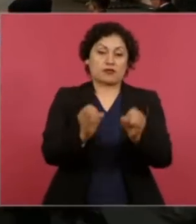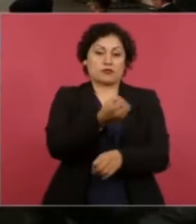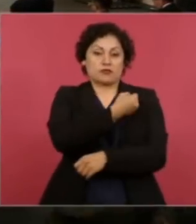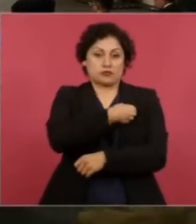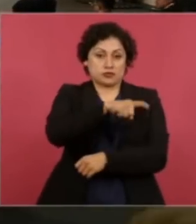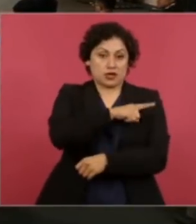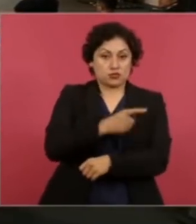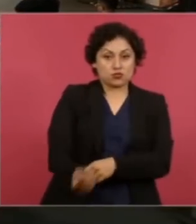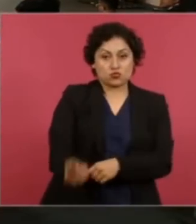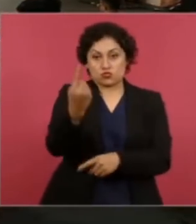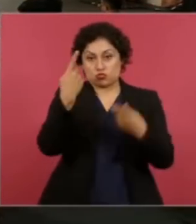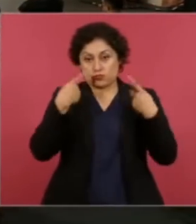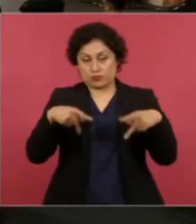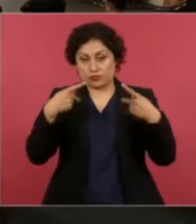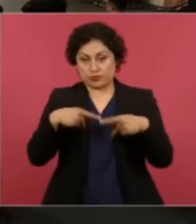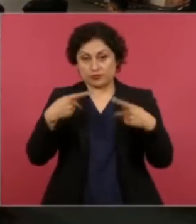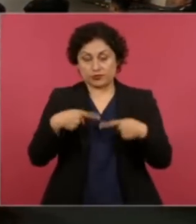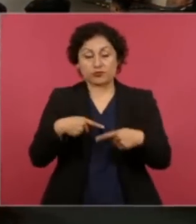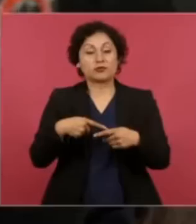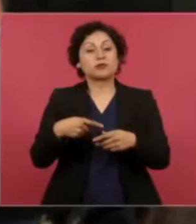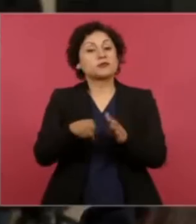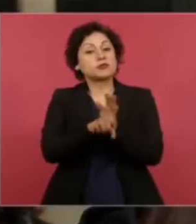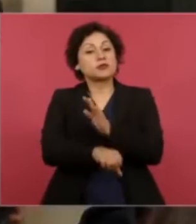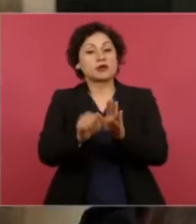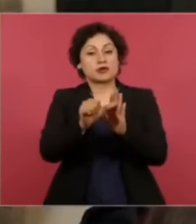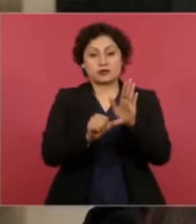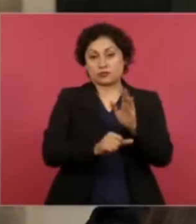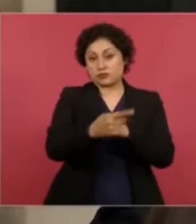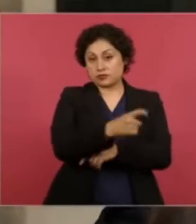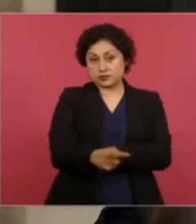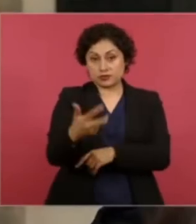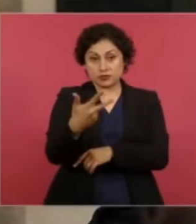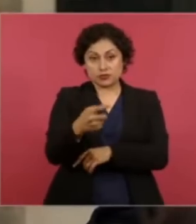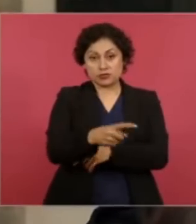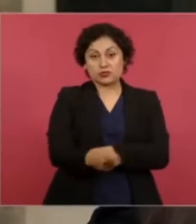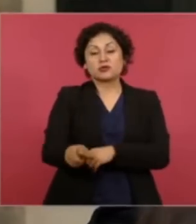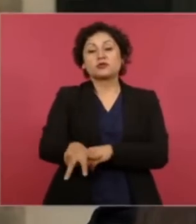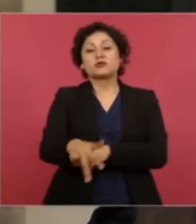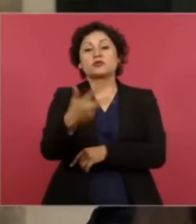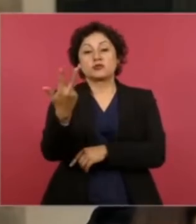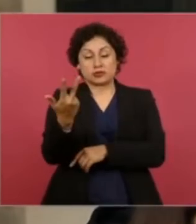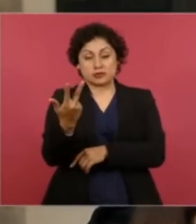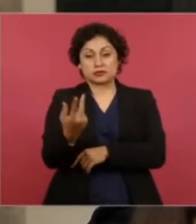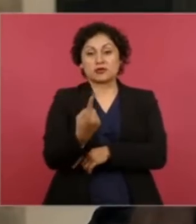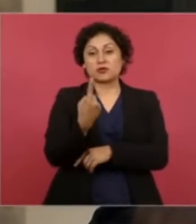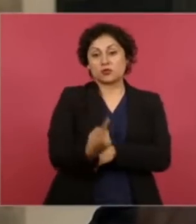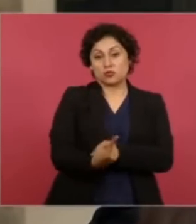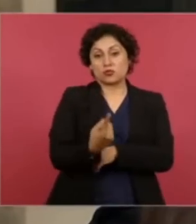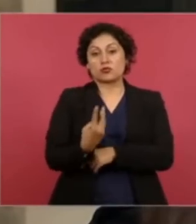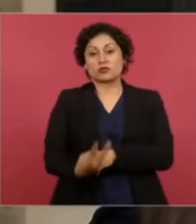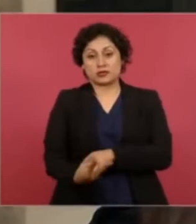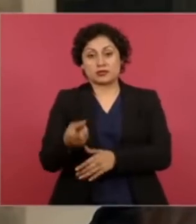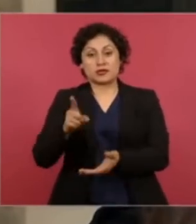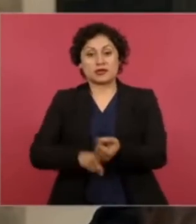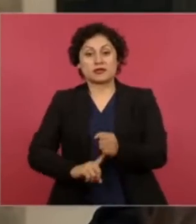emitido al marco de los artículos 108 y 113, fracciones 1 y 3, inciso C, de